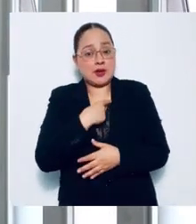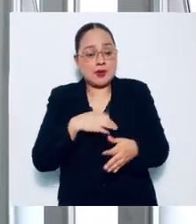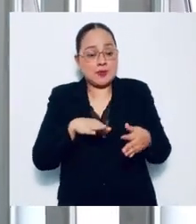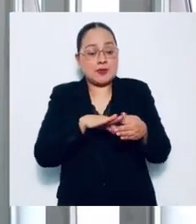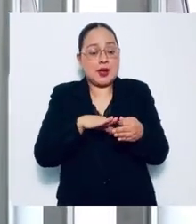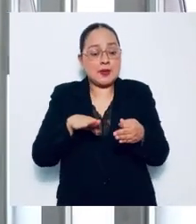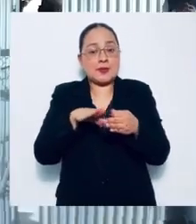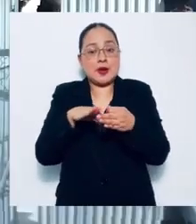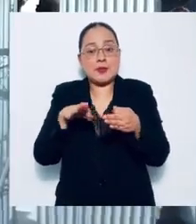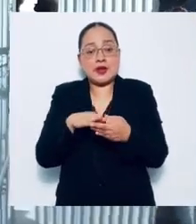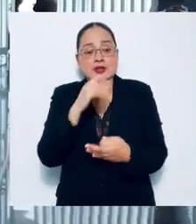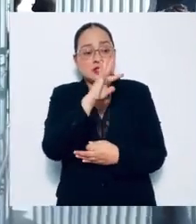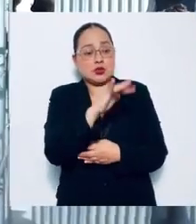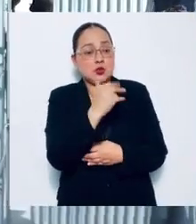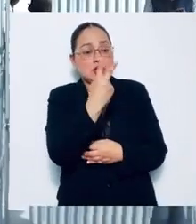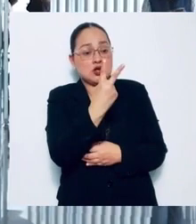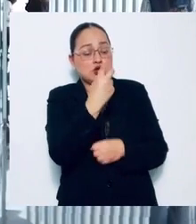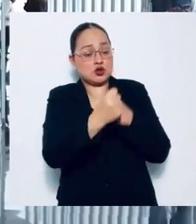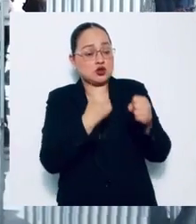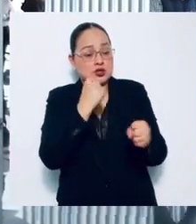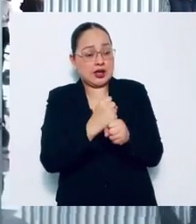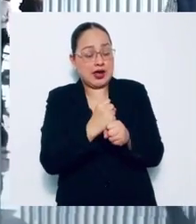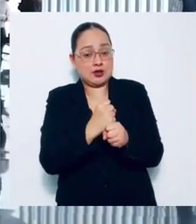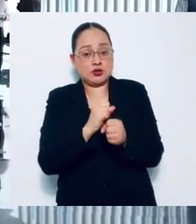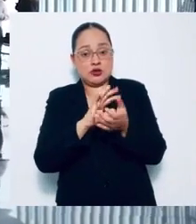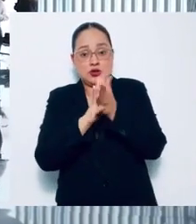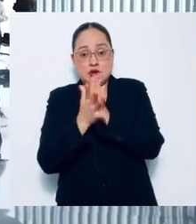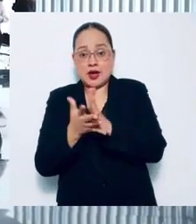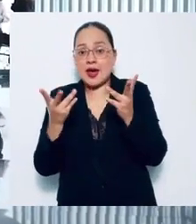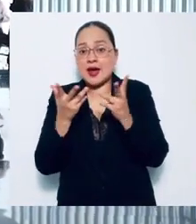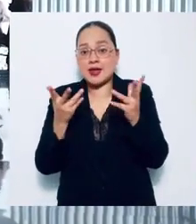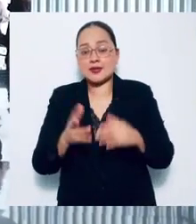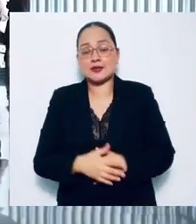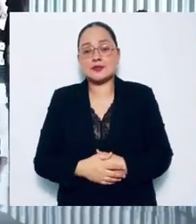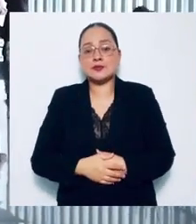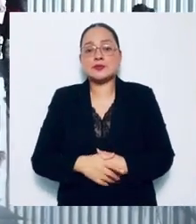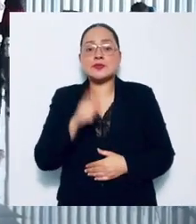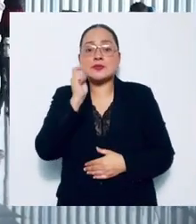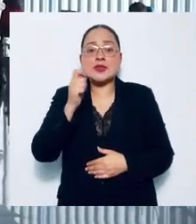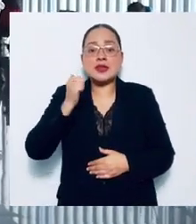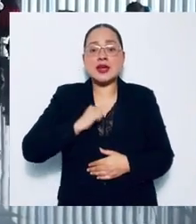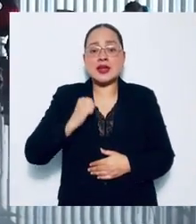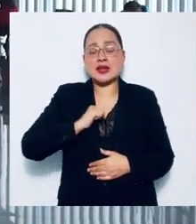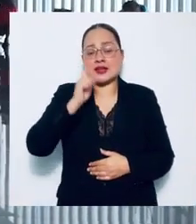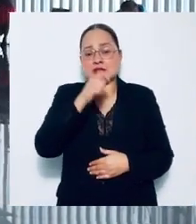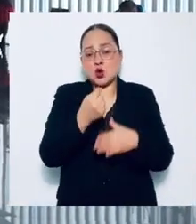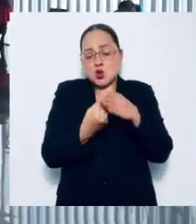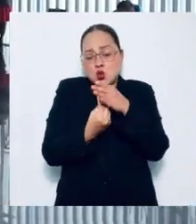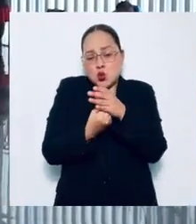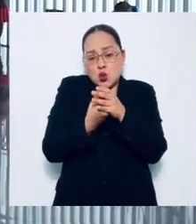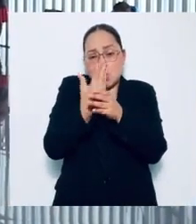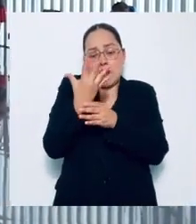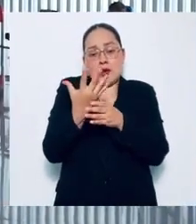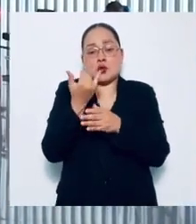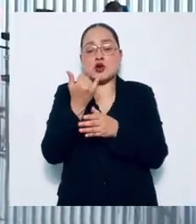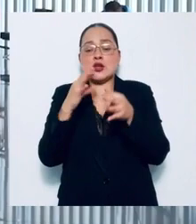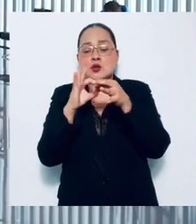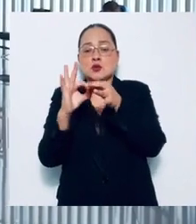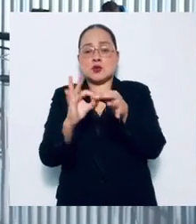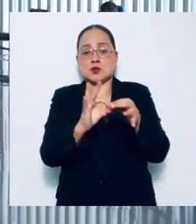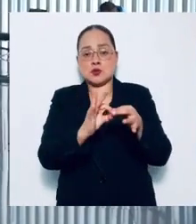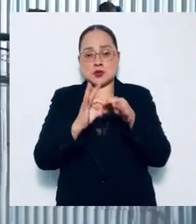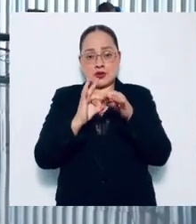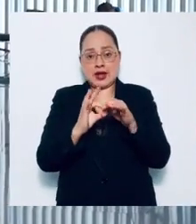52 años en nuestro mundo prehispánico. Significa renovación y